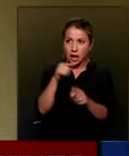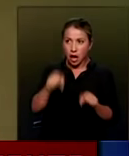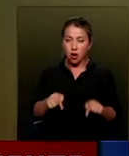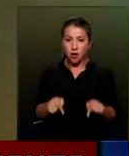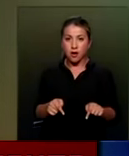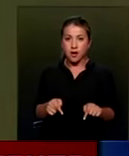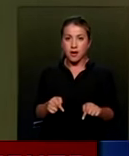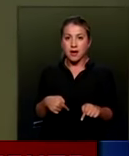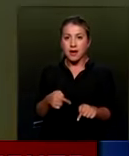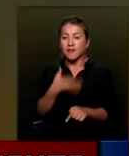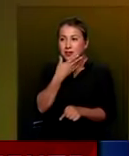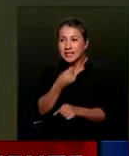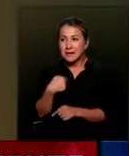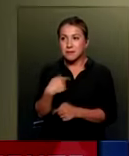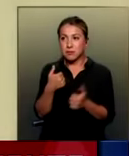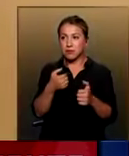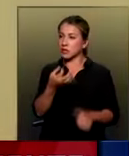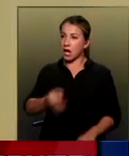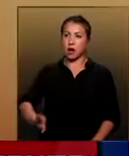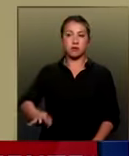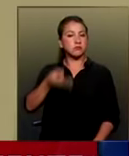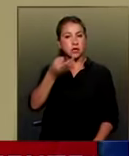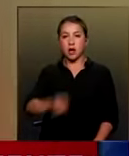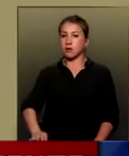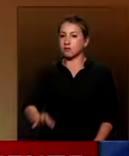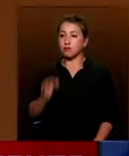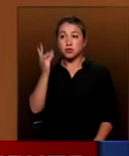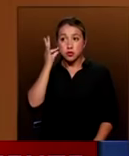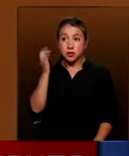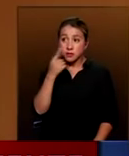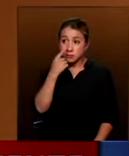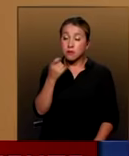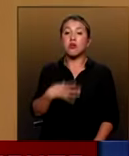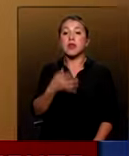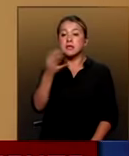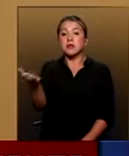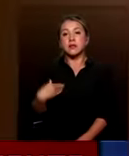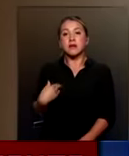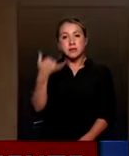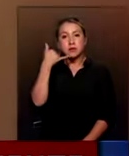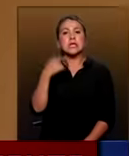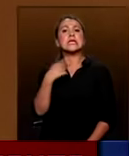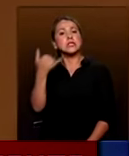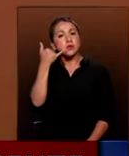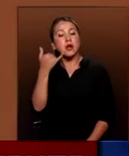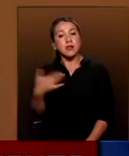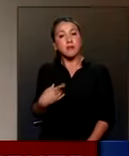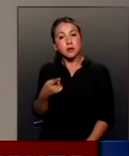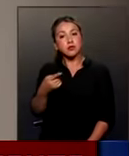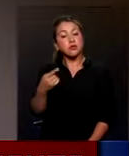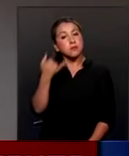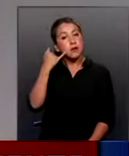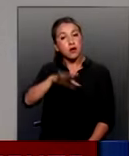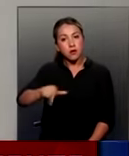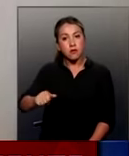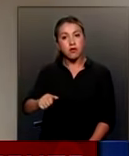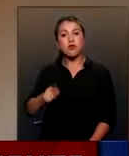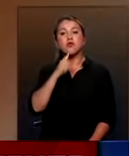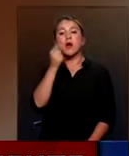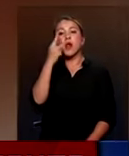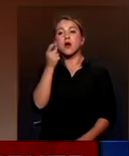preciosa. La va a encarar. Mira, allá decido que me pase el celular. ¿Qué celular? celular que me robó recién con un